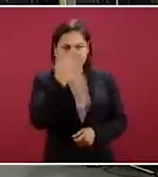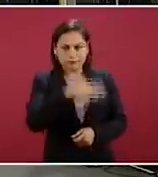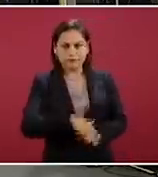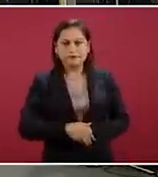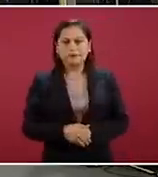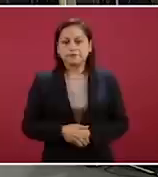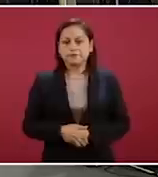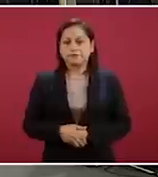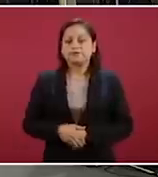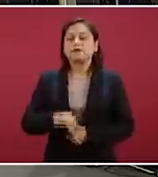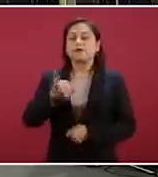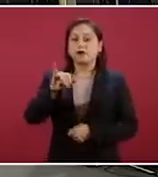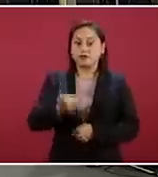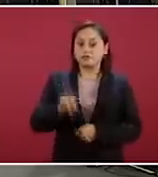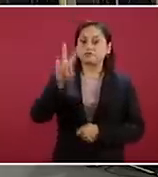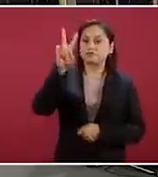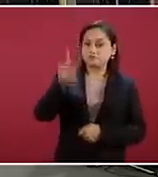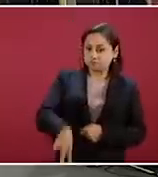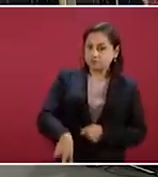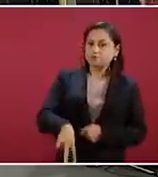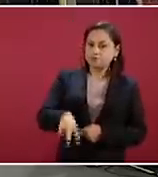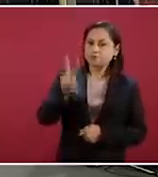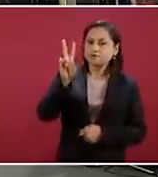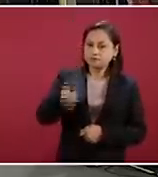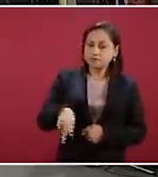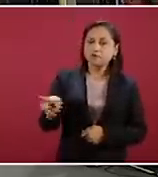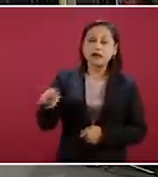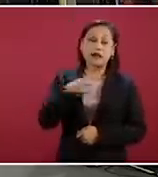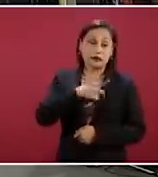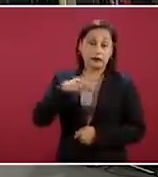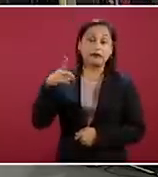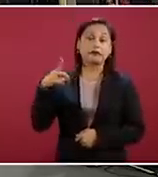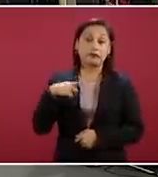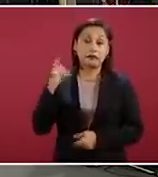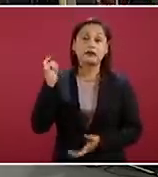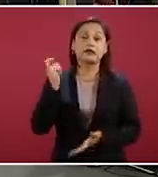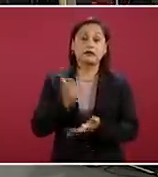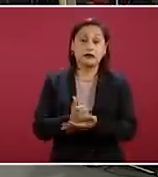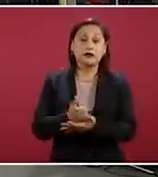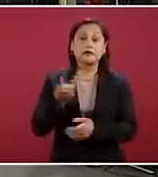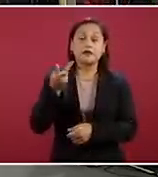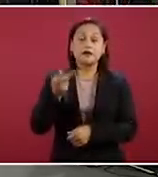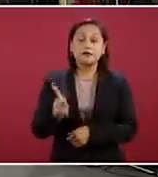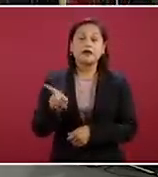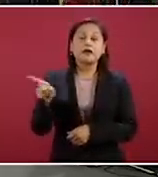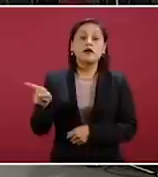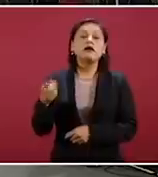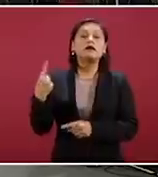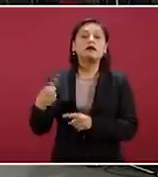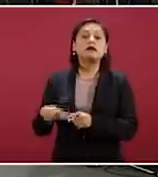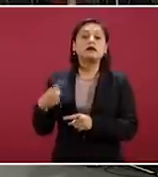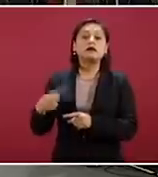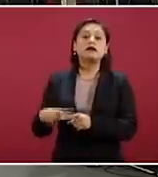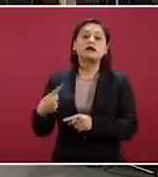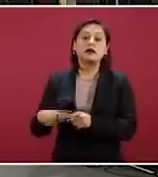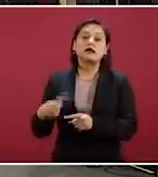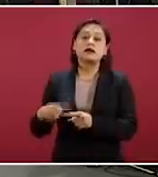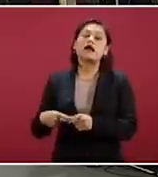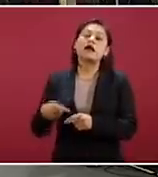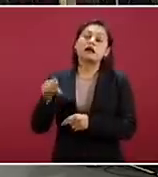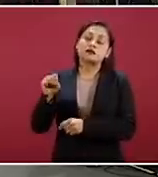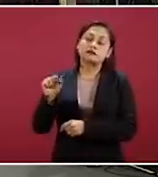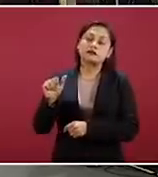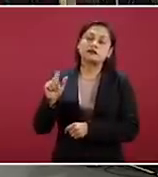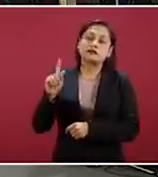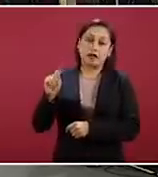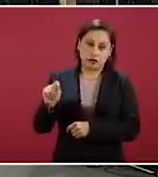Es cierto, hay deudas, pero en este caso interviene el sistema de administración tributaria a fin de